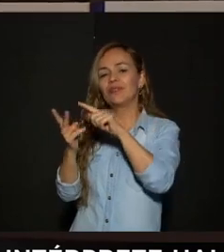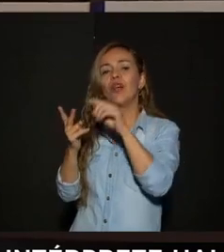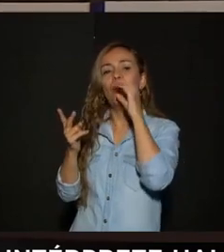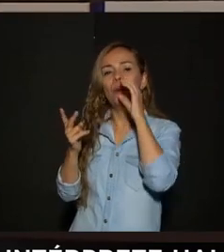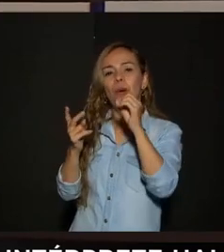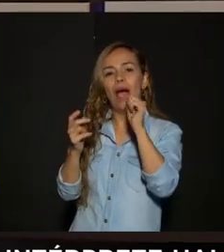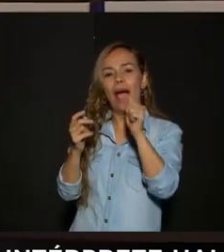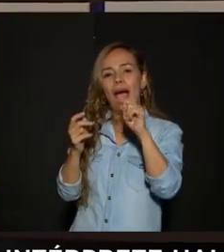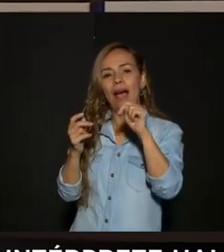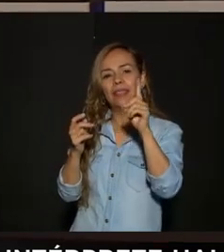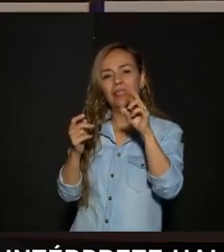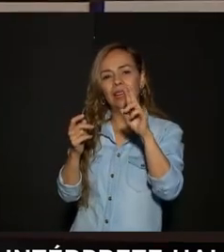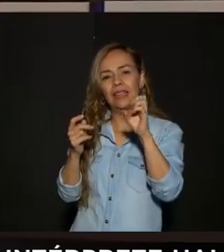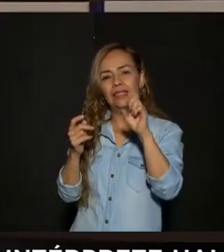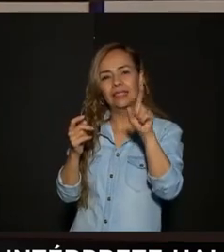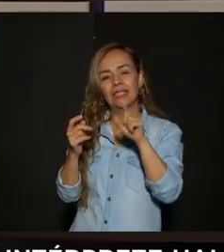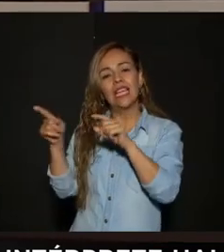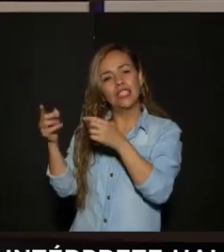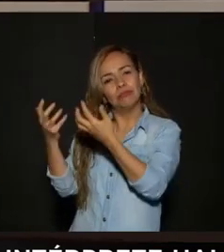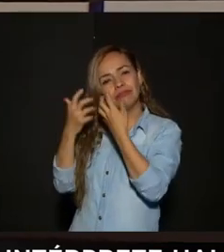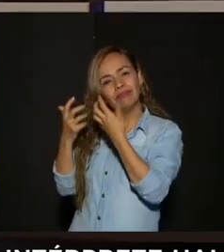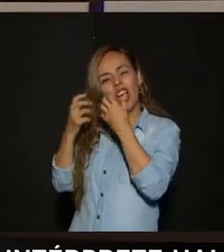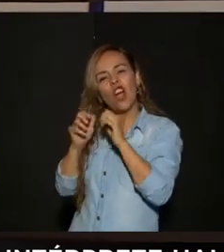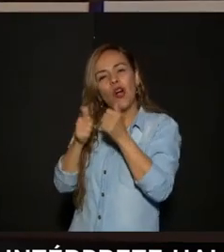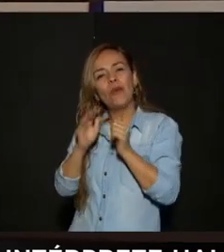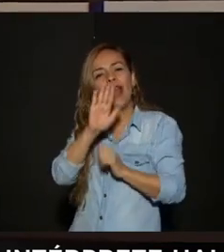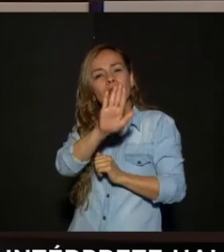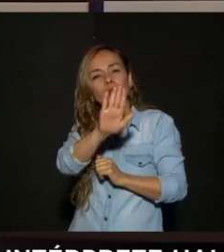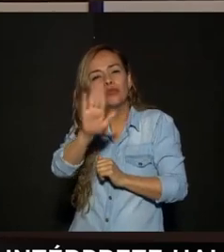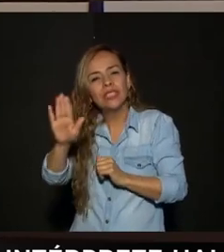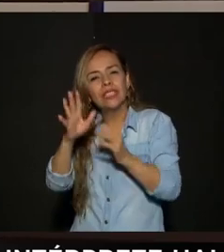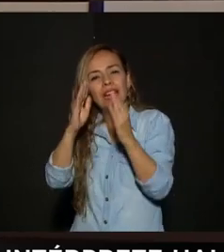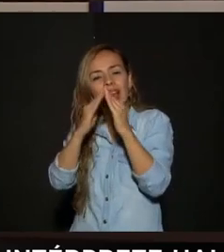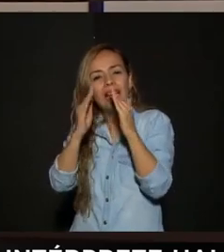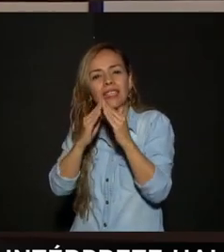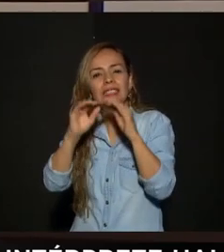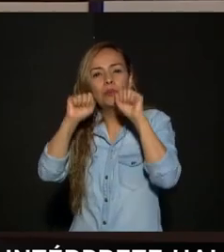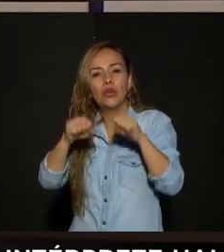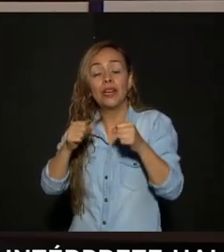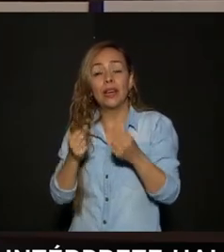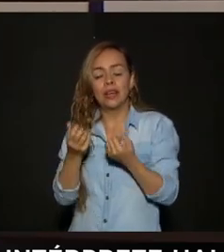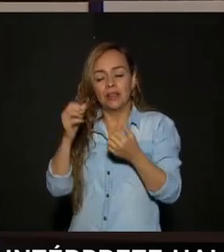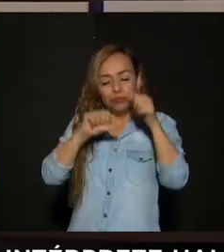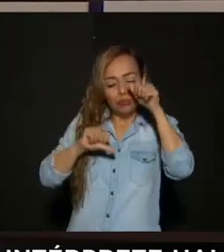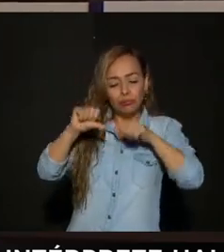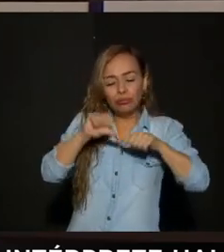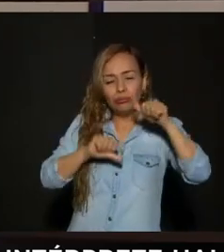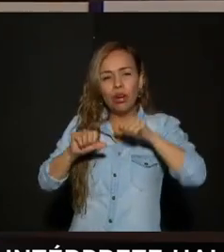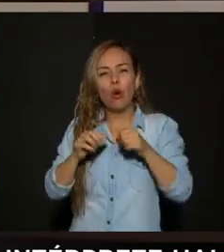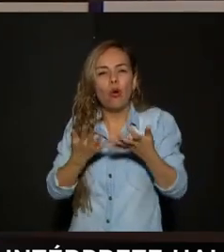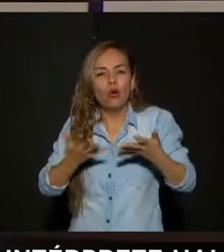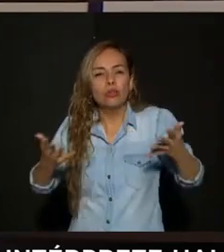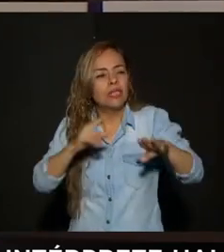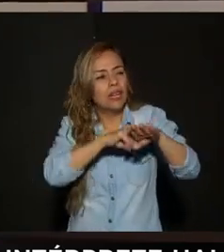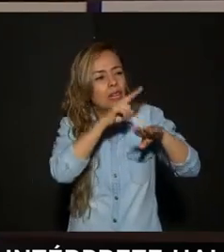en casa, a jugar con la ciencia, a conocer a través de ciertos juegos qué pasa con elementos de la naturaleza, que muchas veces nos preguntamos,